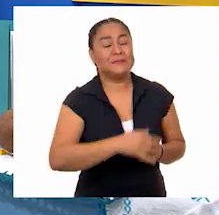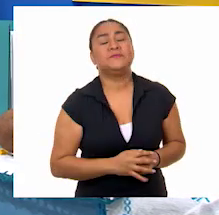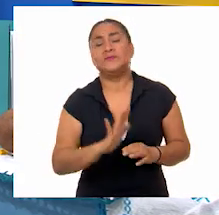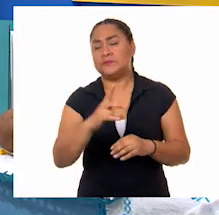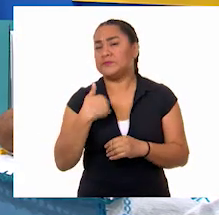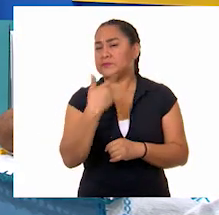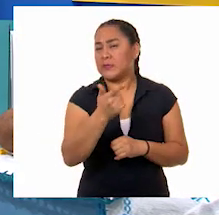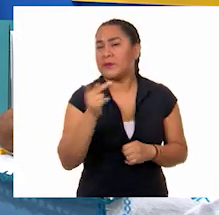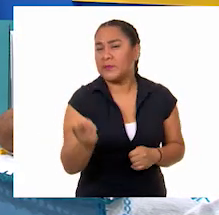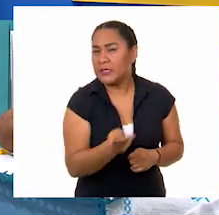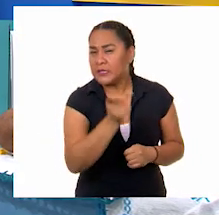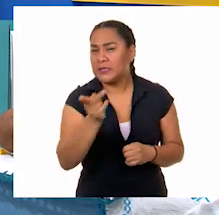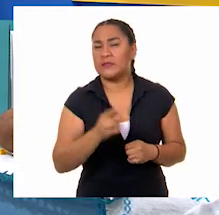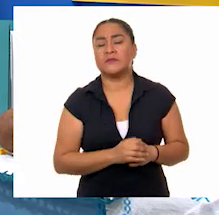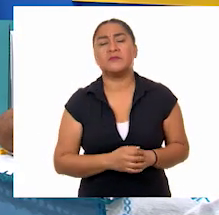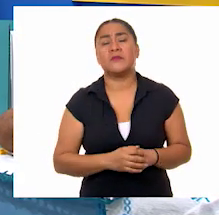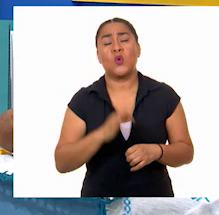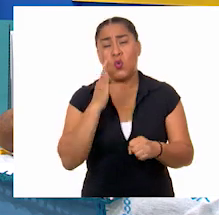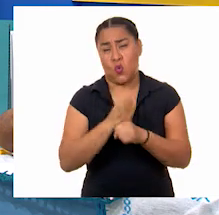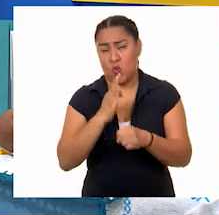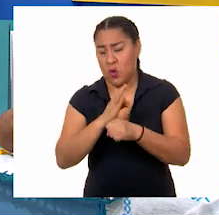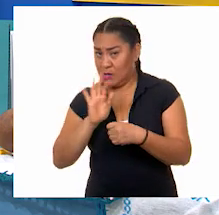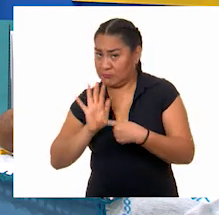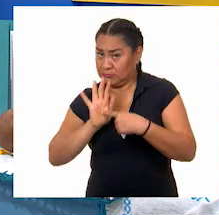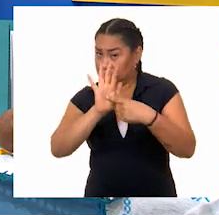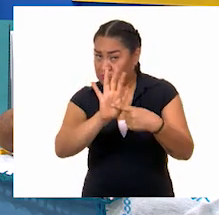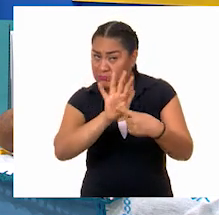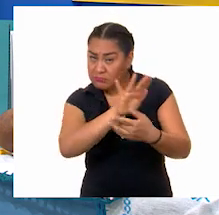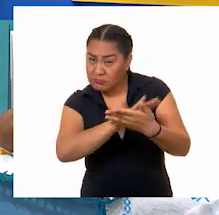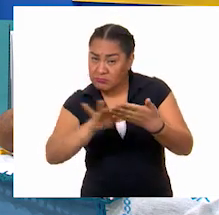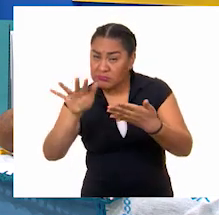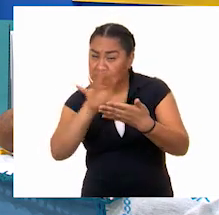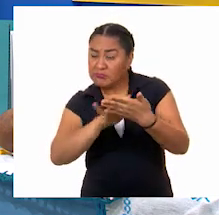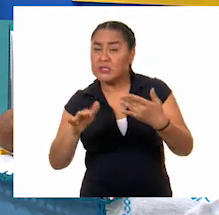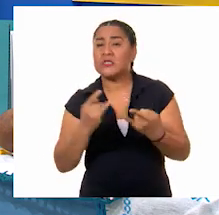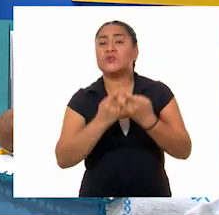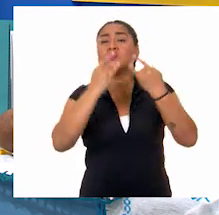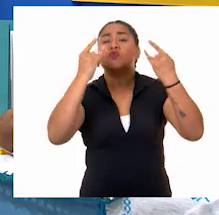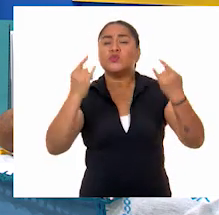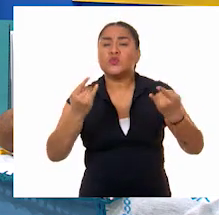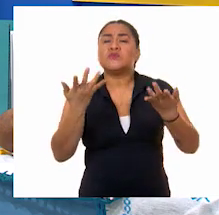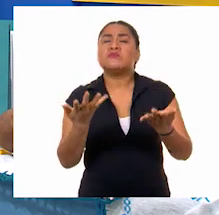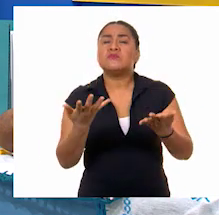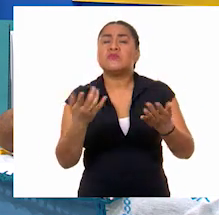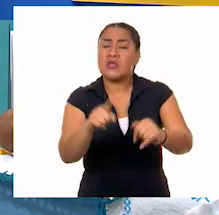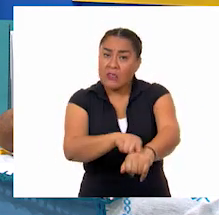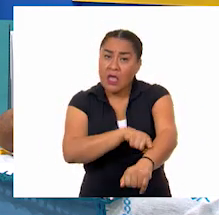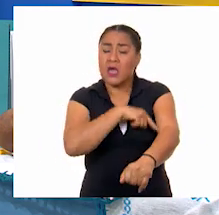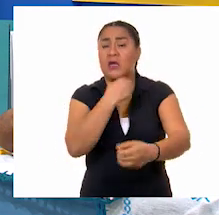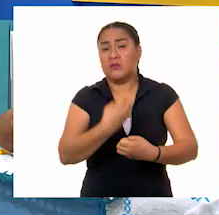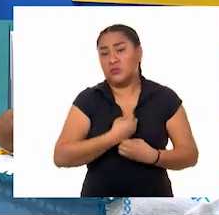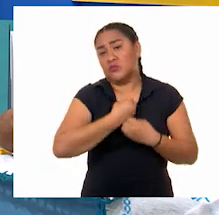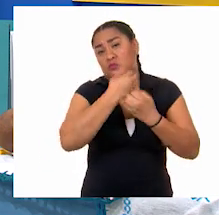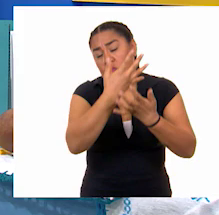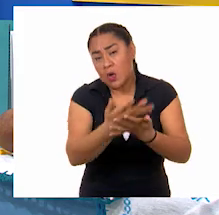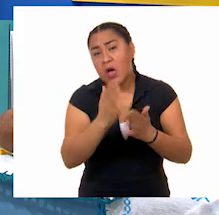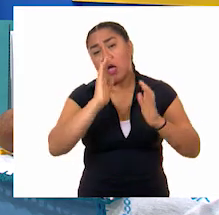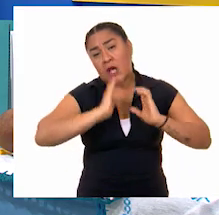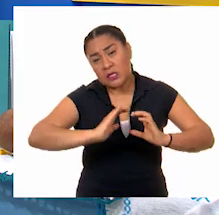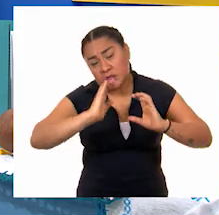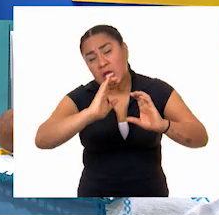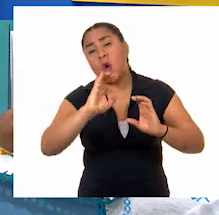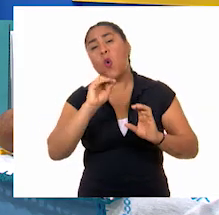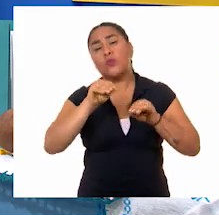pregunto, ¿esta presentación es un texto narrativo, extenso, es un poema, una canción o es una nota